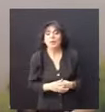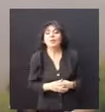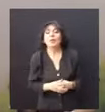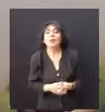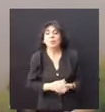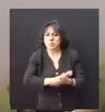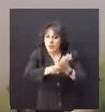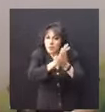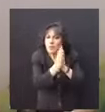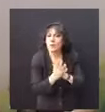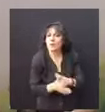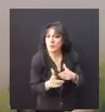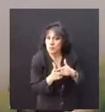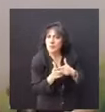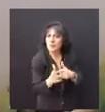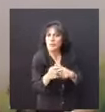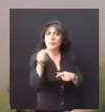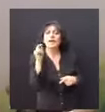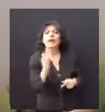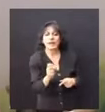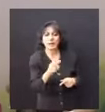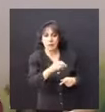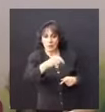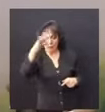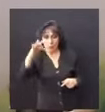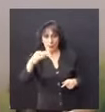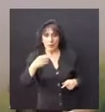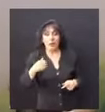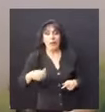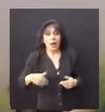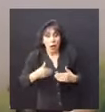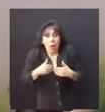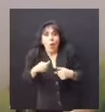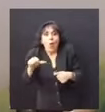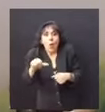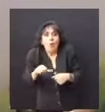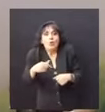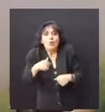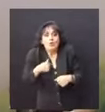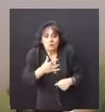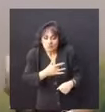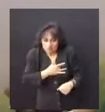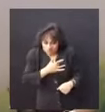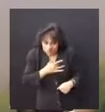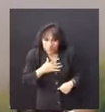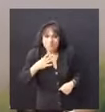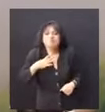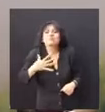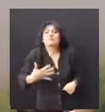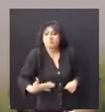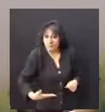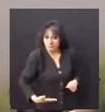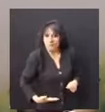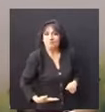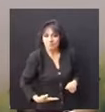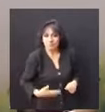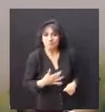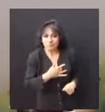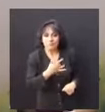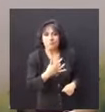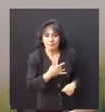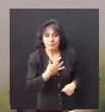que hoy podemos decir orgullosamente que hemos vivido